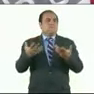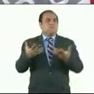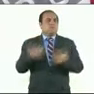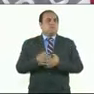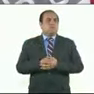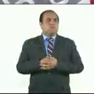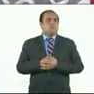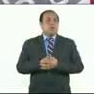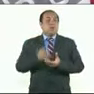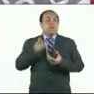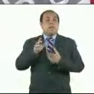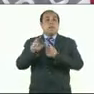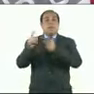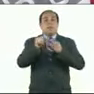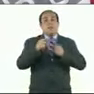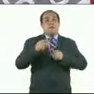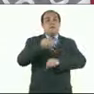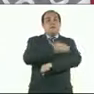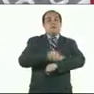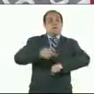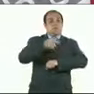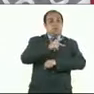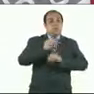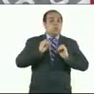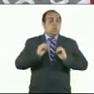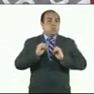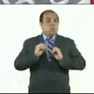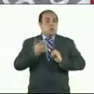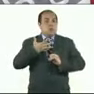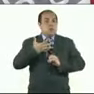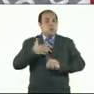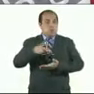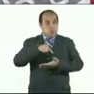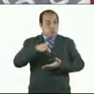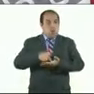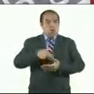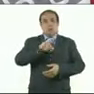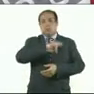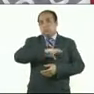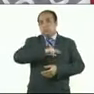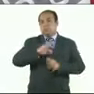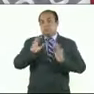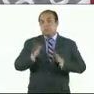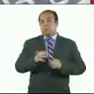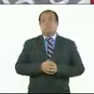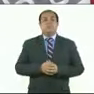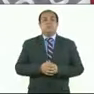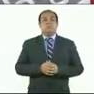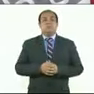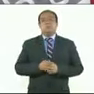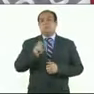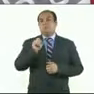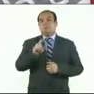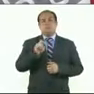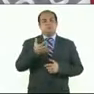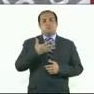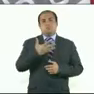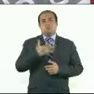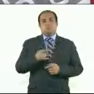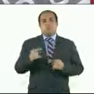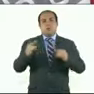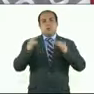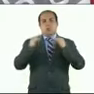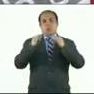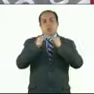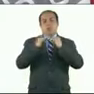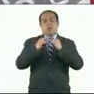se han ido con sus familiares o han conseguido ya un espacio donde poder rentar. De todos modos, el albergue sigue disponible para las demás,